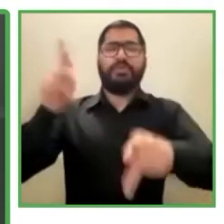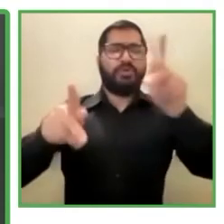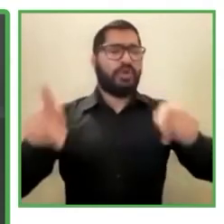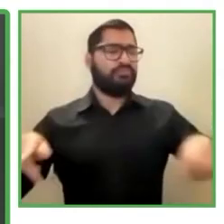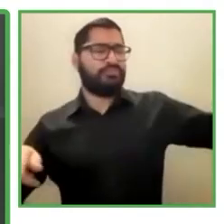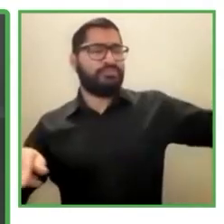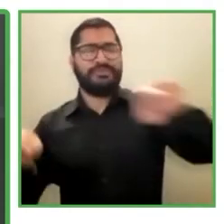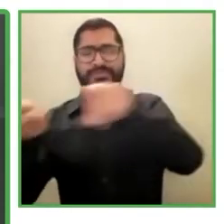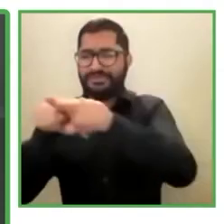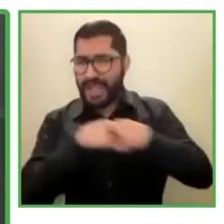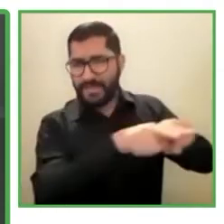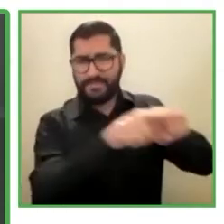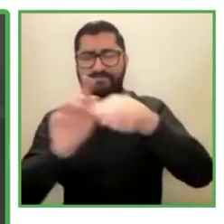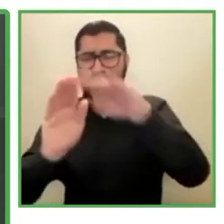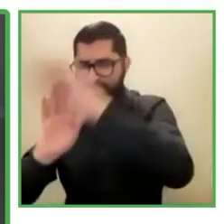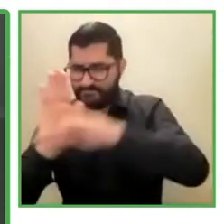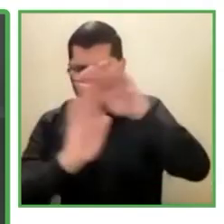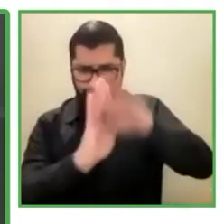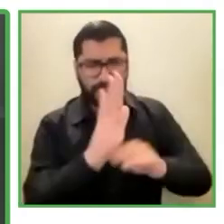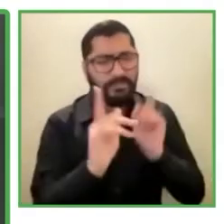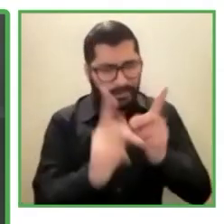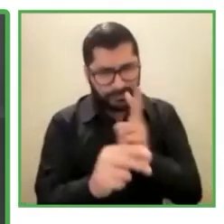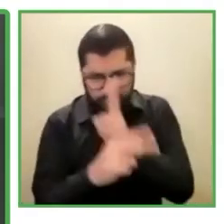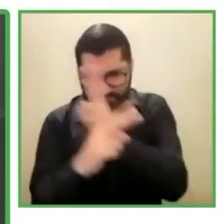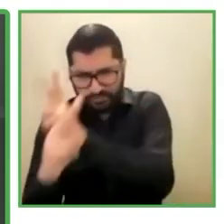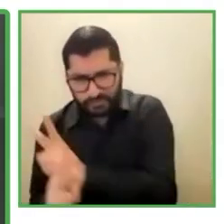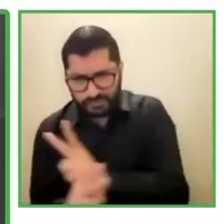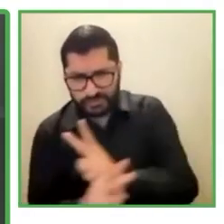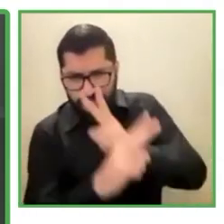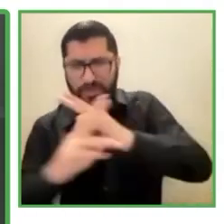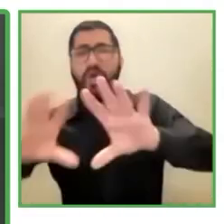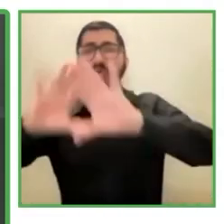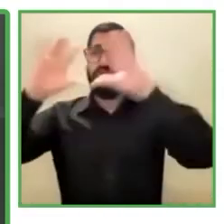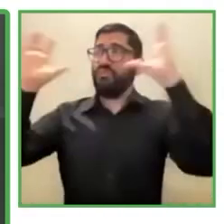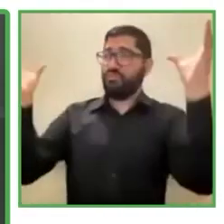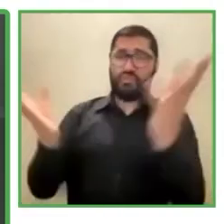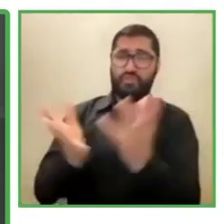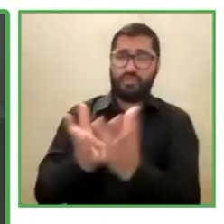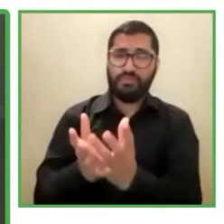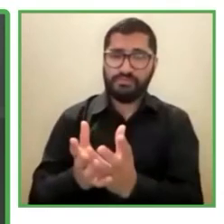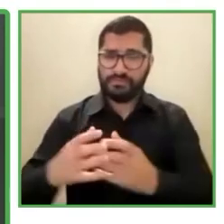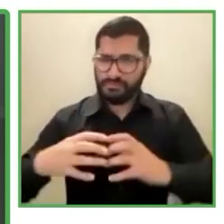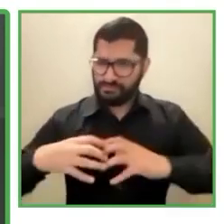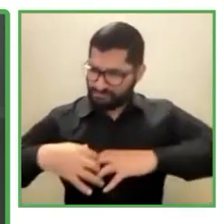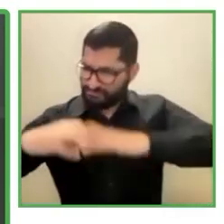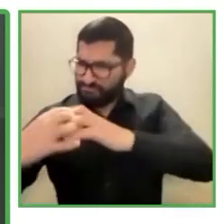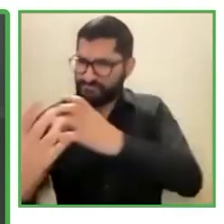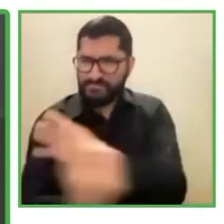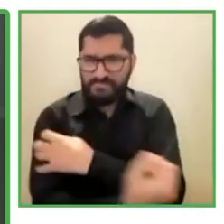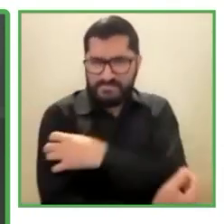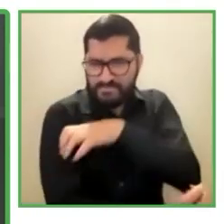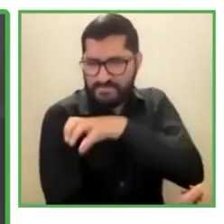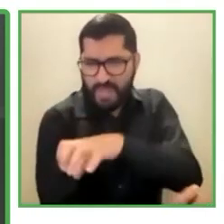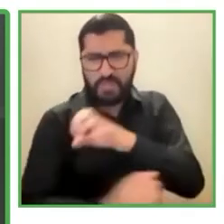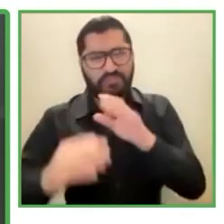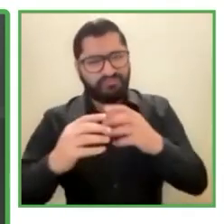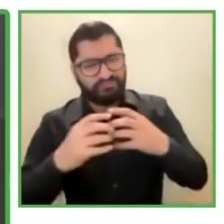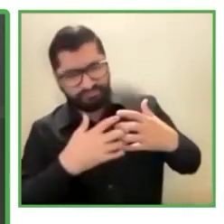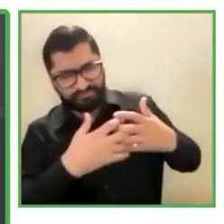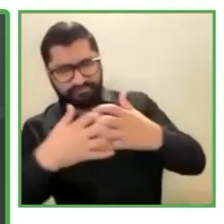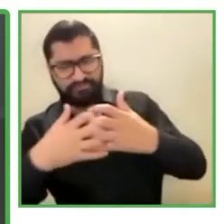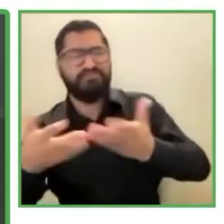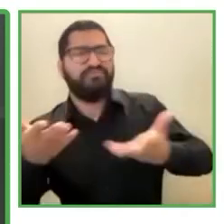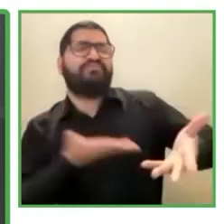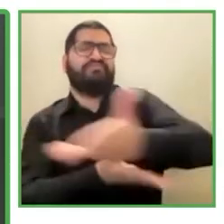el fortalecimiento de los pisos de protección social, la igualdad y la no discriminación. De esta